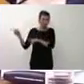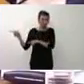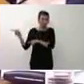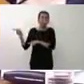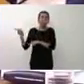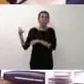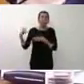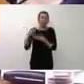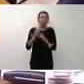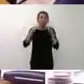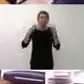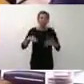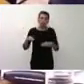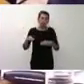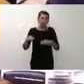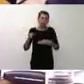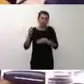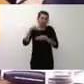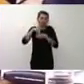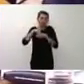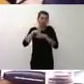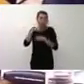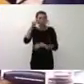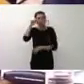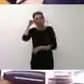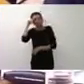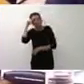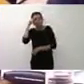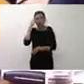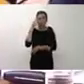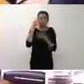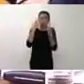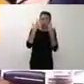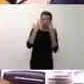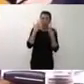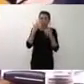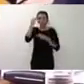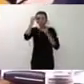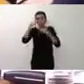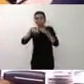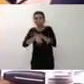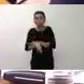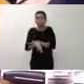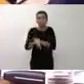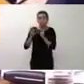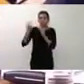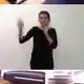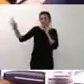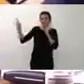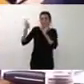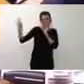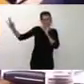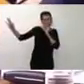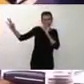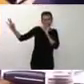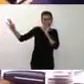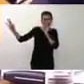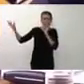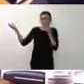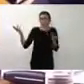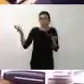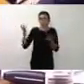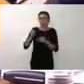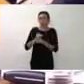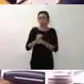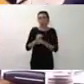recuerdos, de pensamientos profundos, de distancias insalvables o salvables, historias de